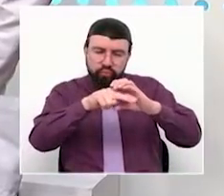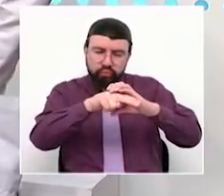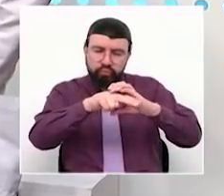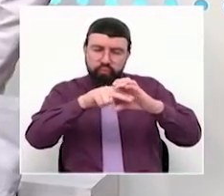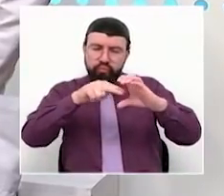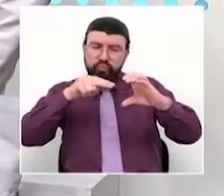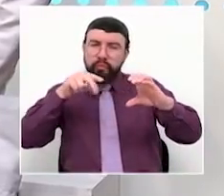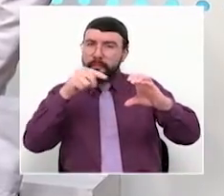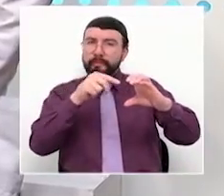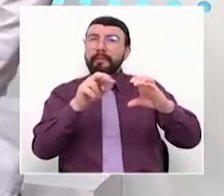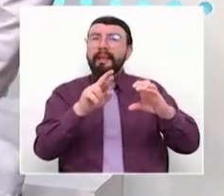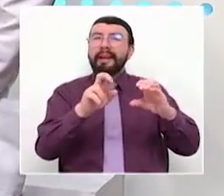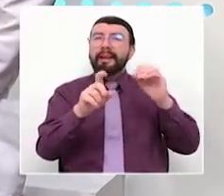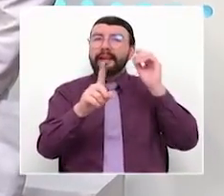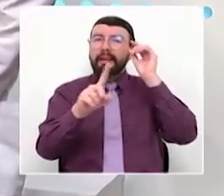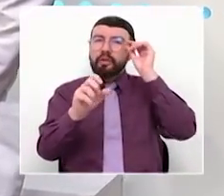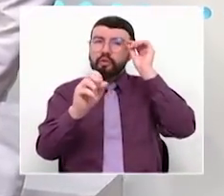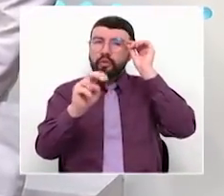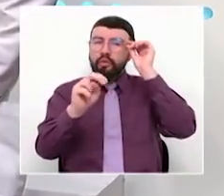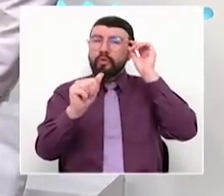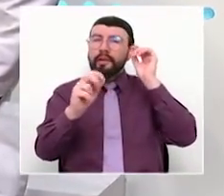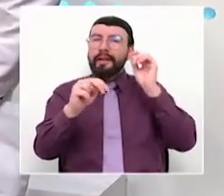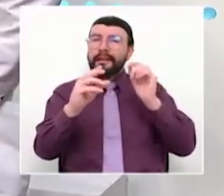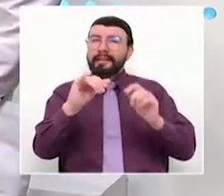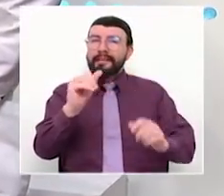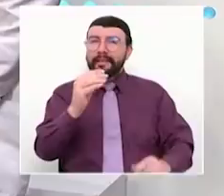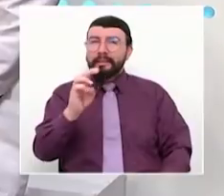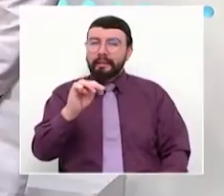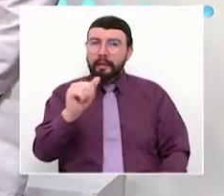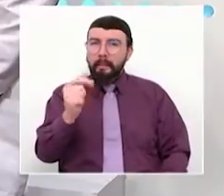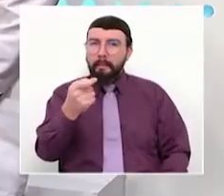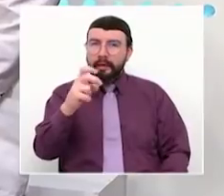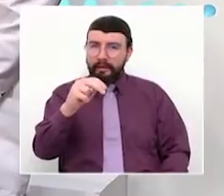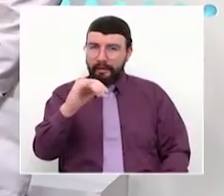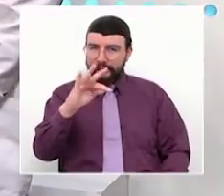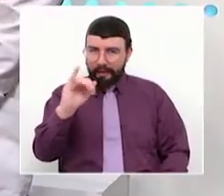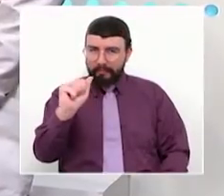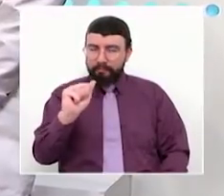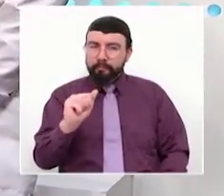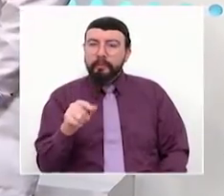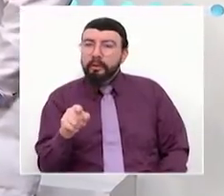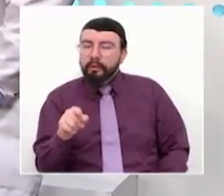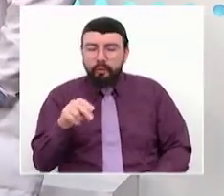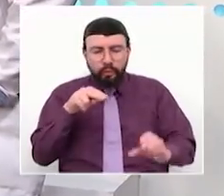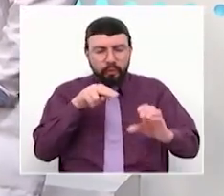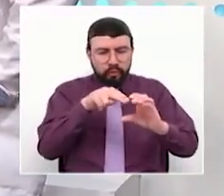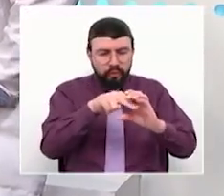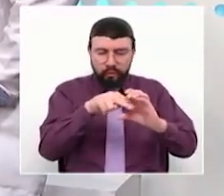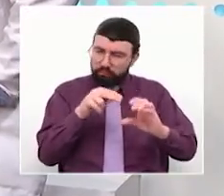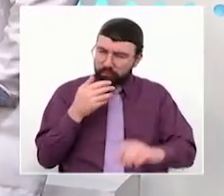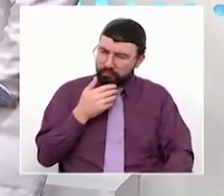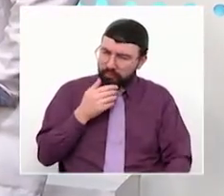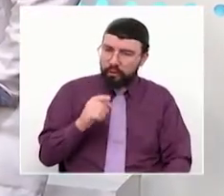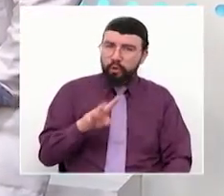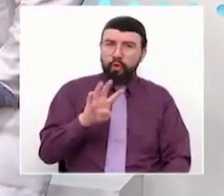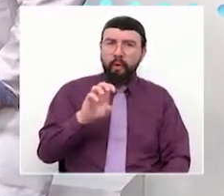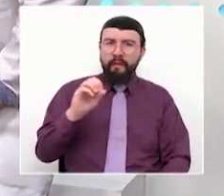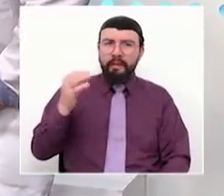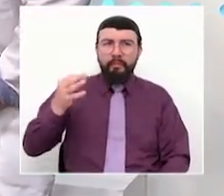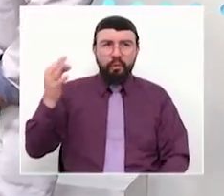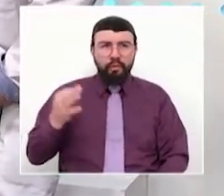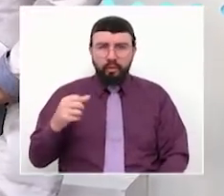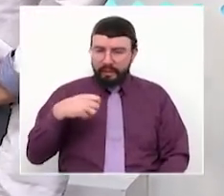de las patologías discales y la mayoría, en un 90%, tienen artrosis